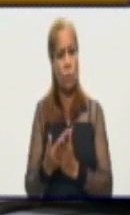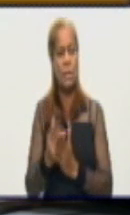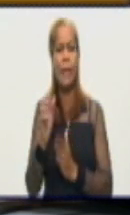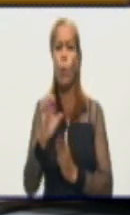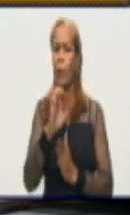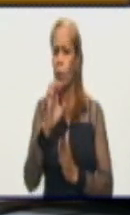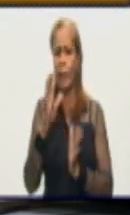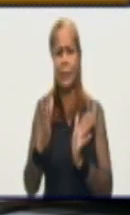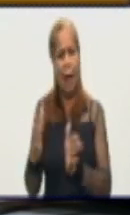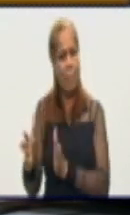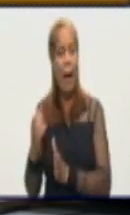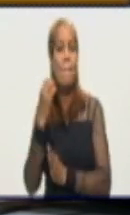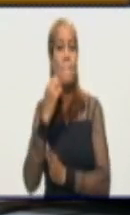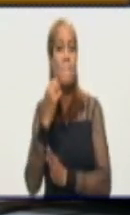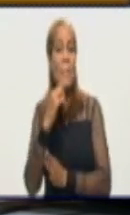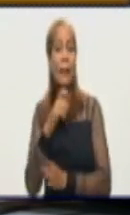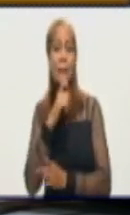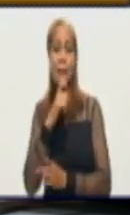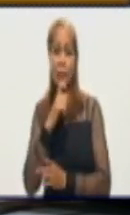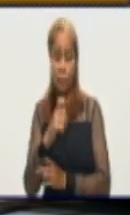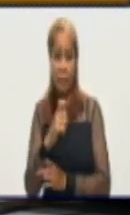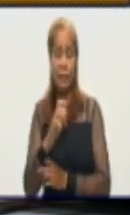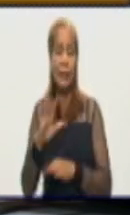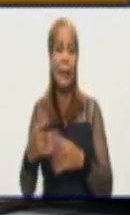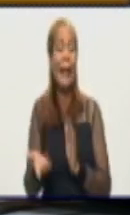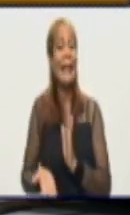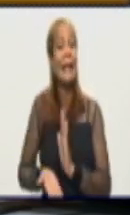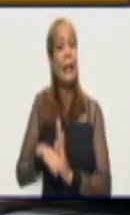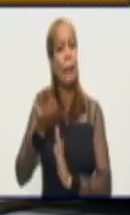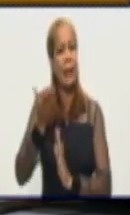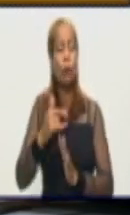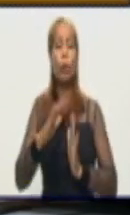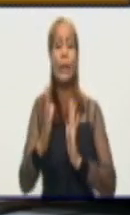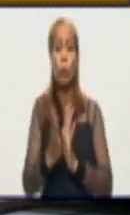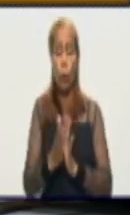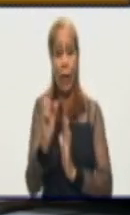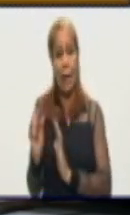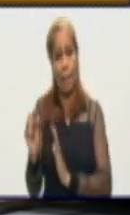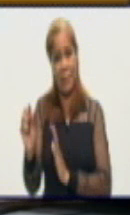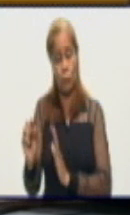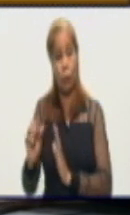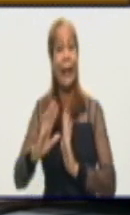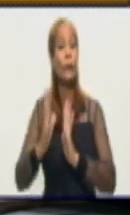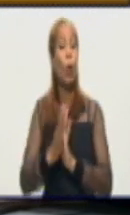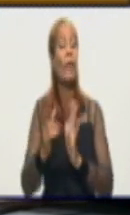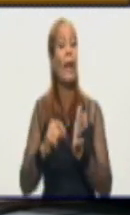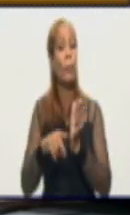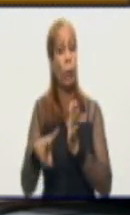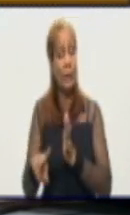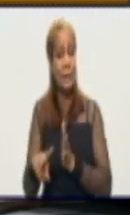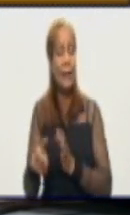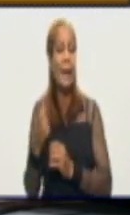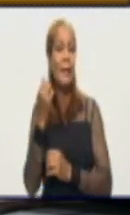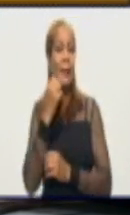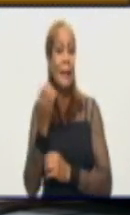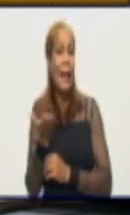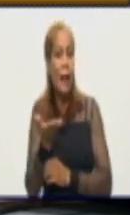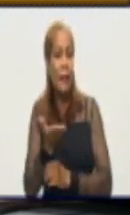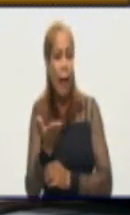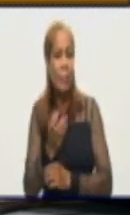está dada por el incremento sostenido de los casos en todas las provincias, la gran dispersión que tiene la enfermedad.